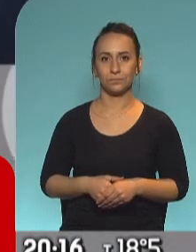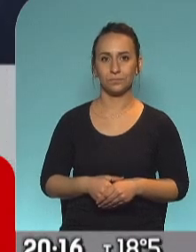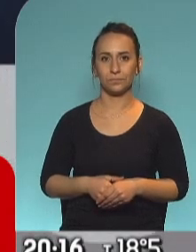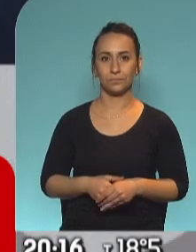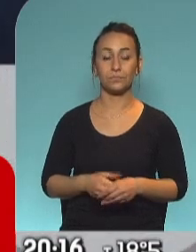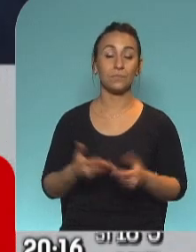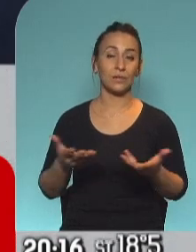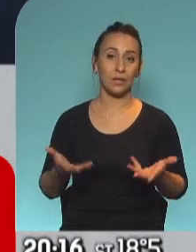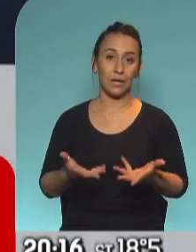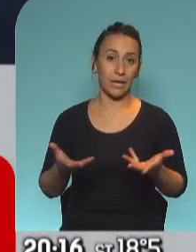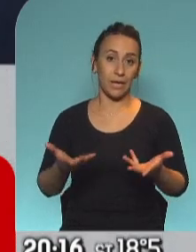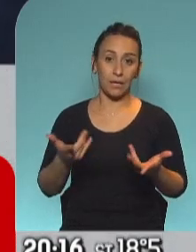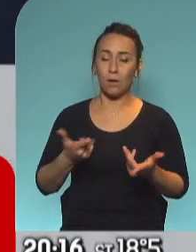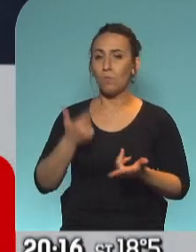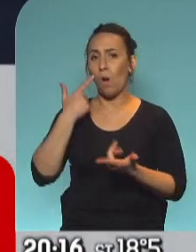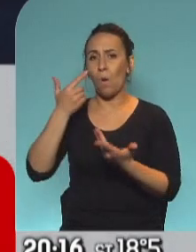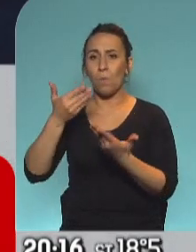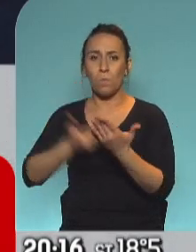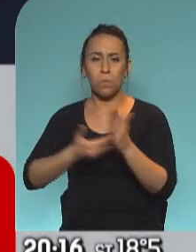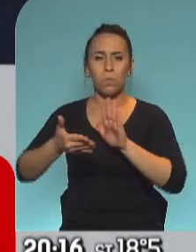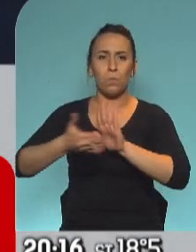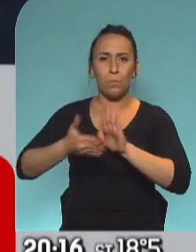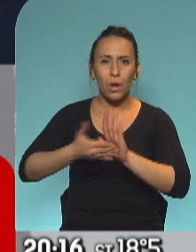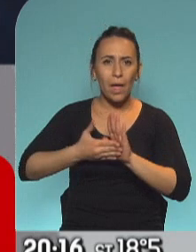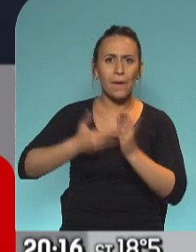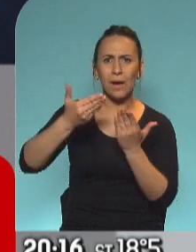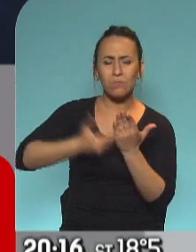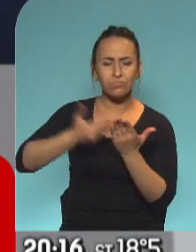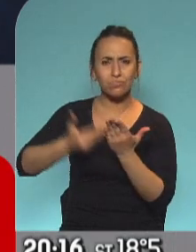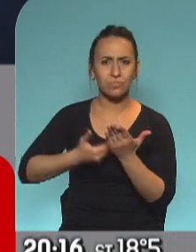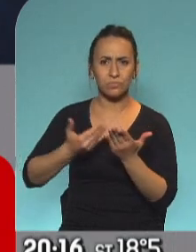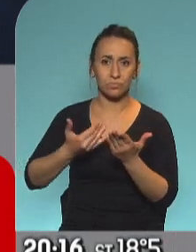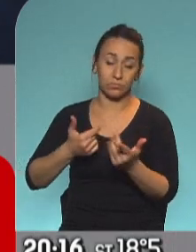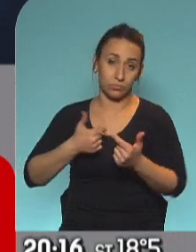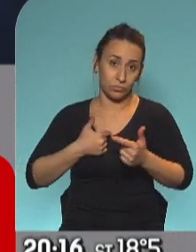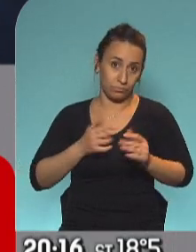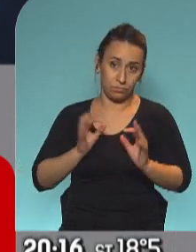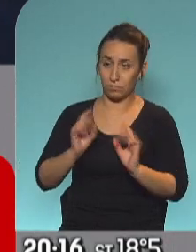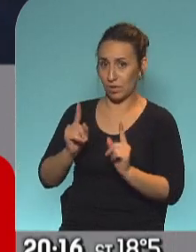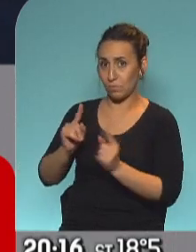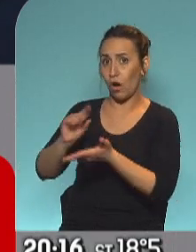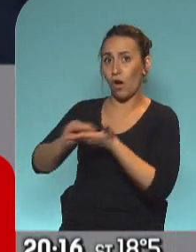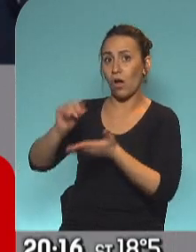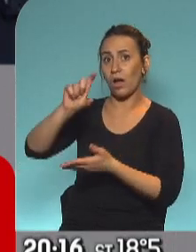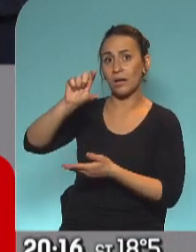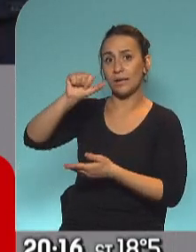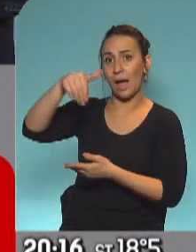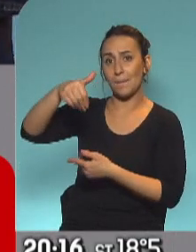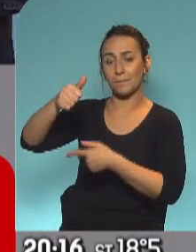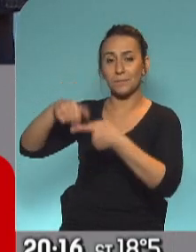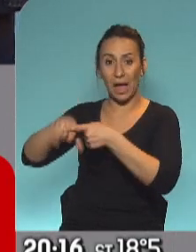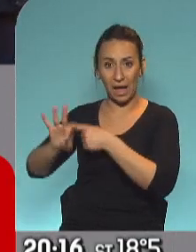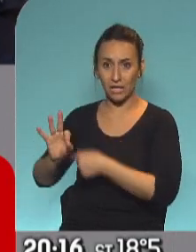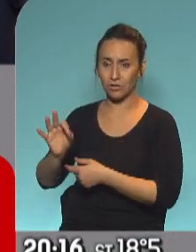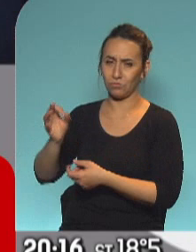el nivel de pruebas y demás. Tengo las palabras de la doctora Camaño, que son pruebas a su criterio más